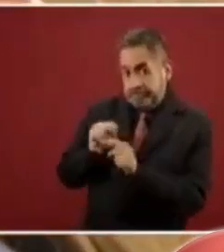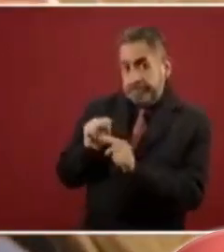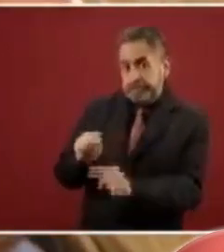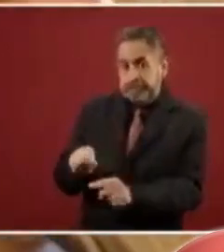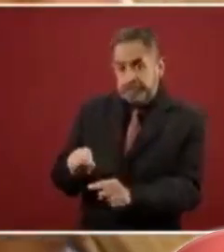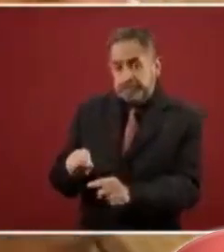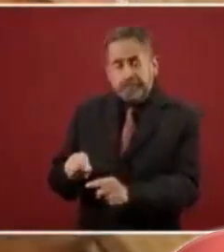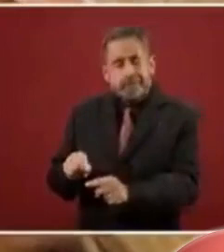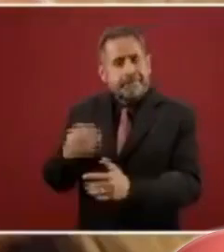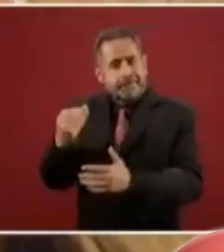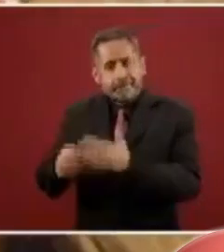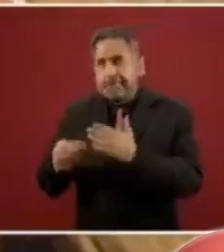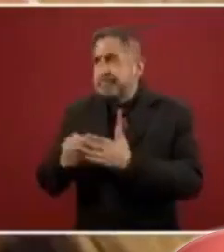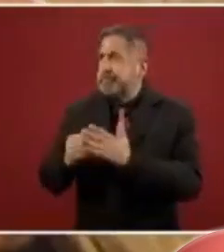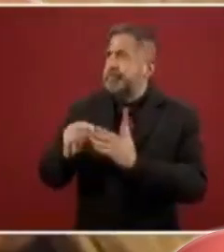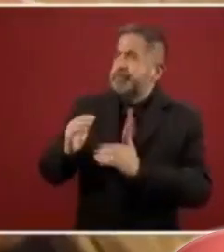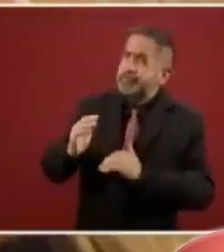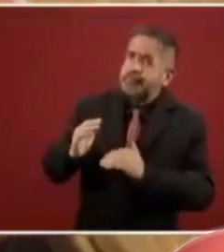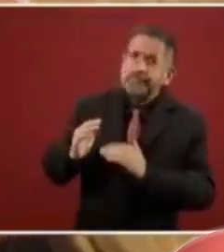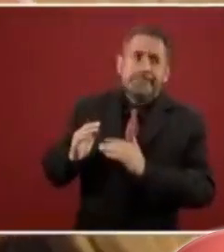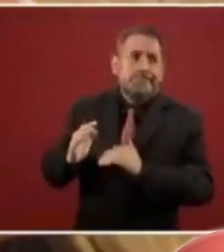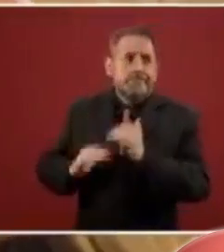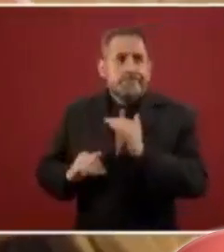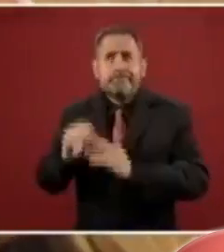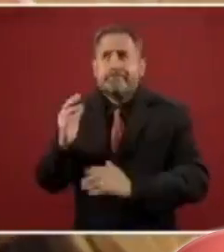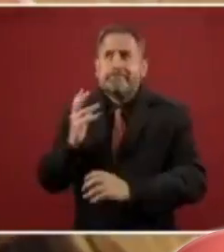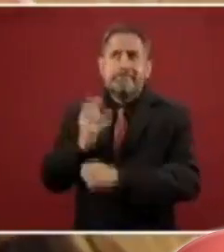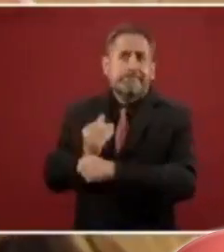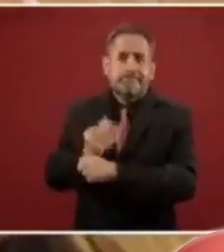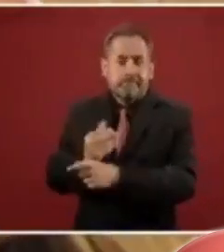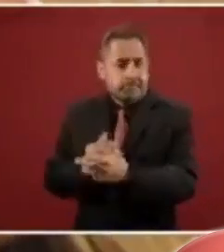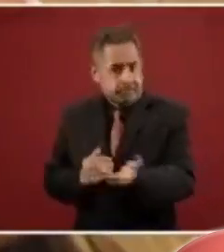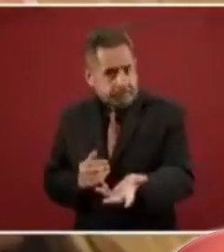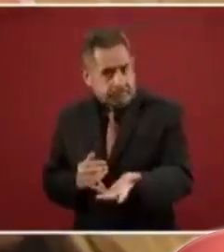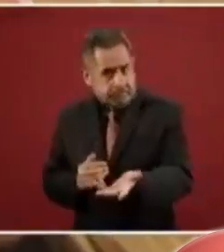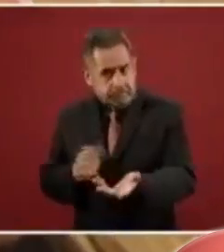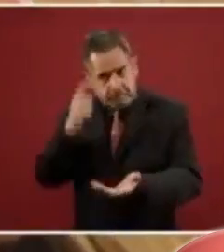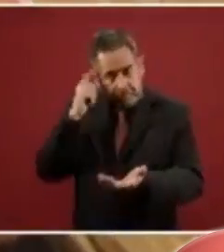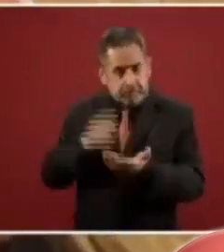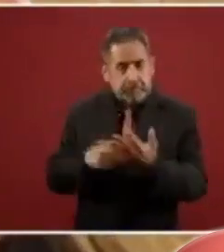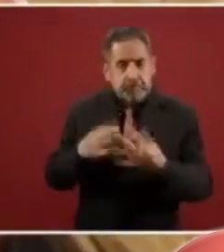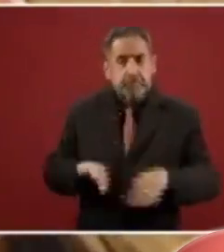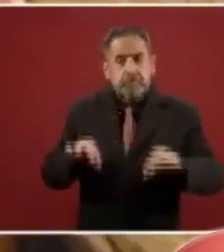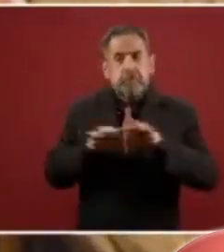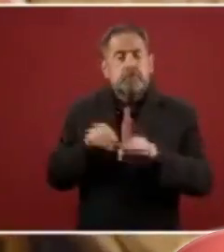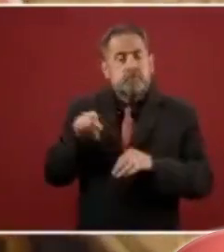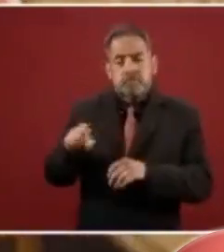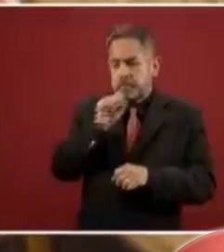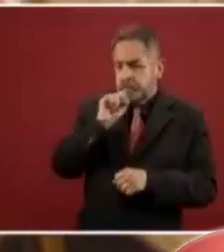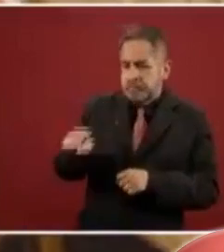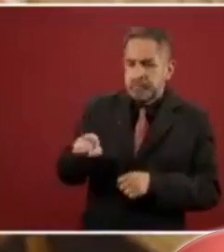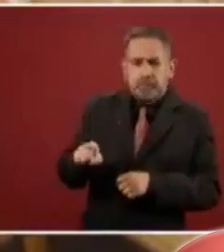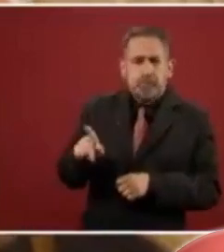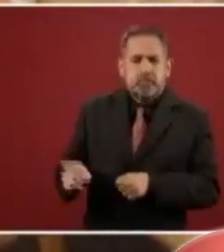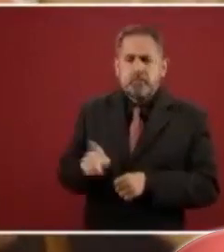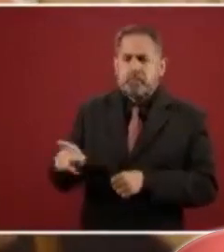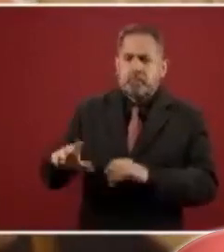todo en infraestructura básica. Entonces es importante que tengan esos pueblos,